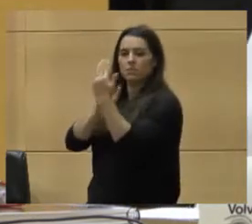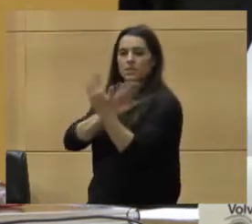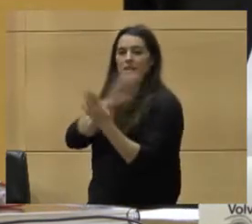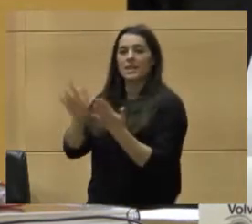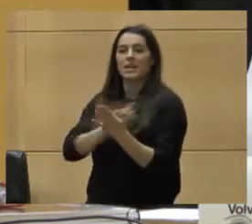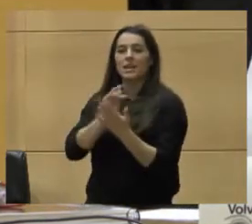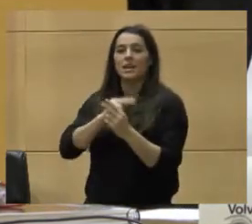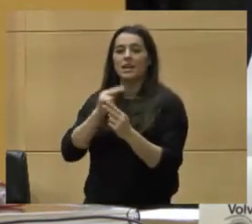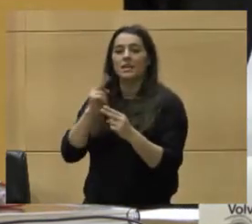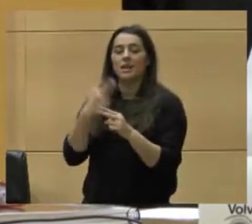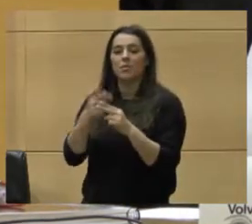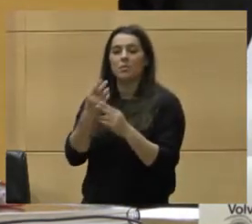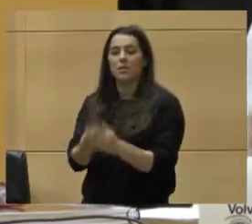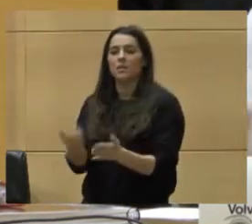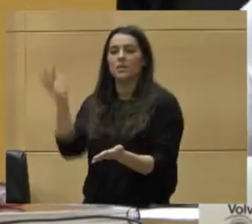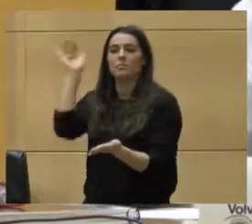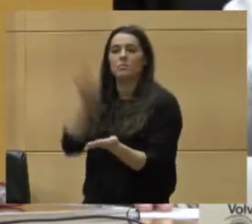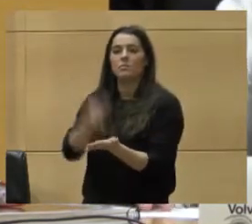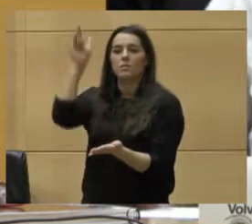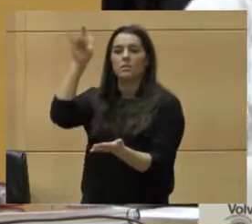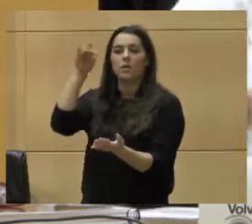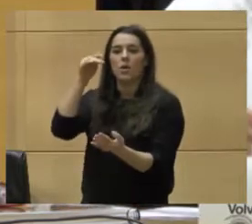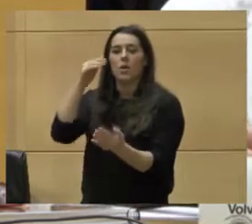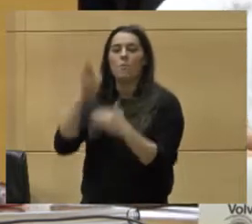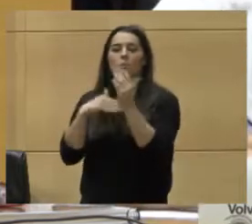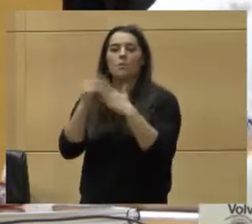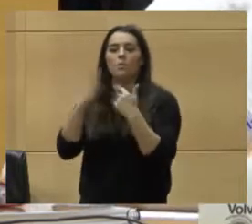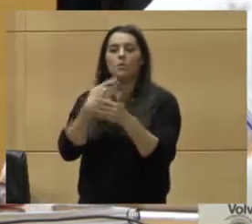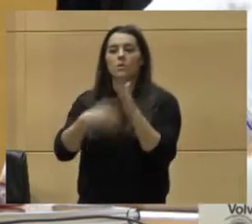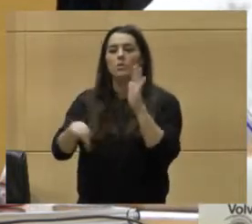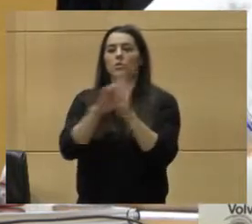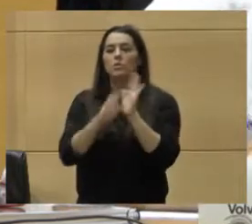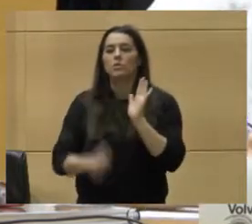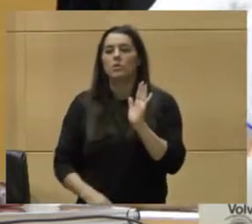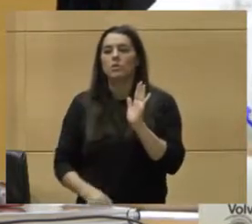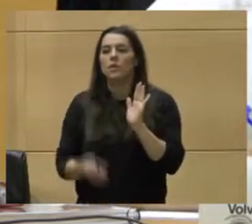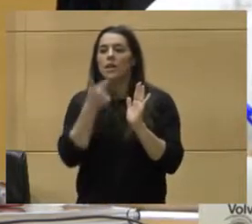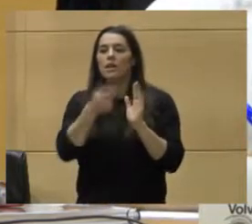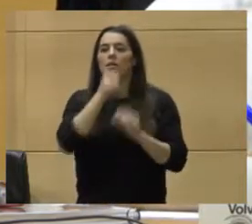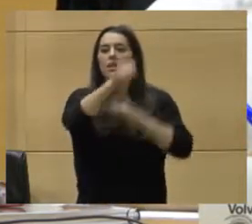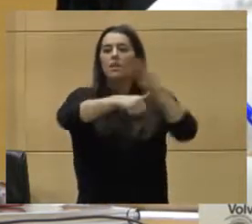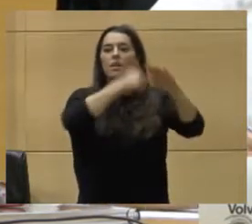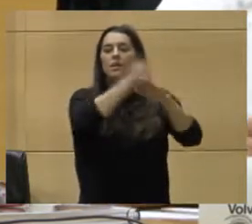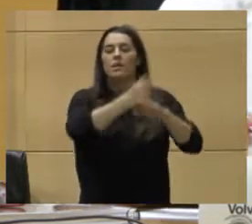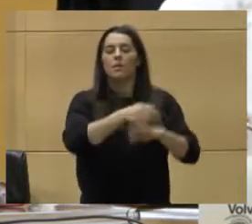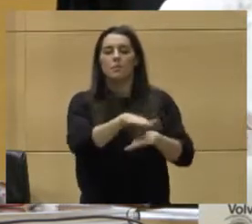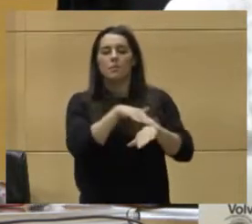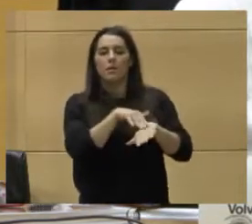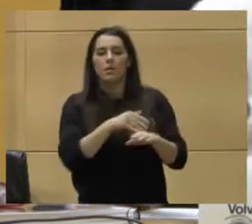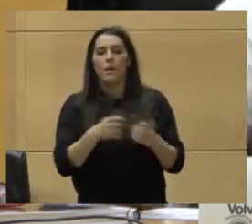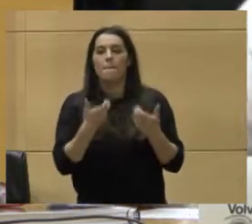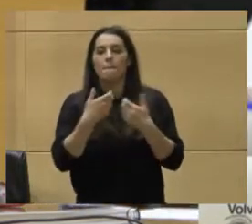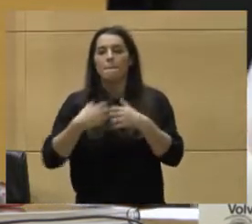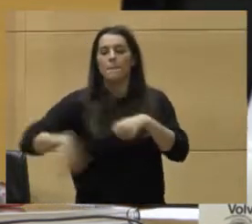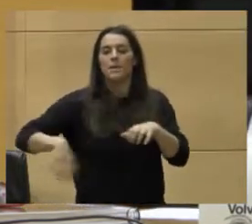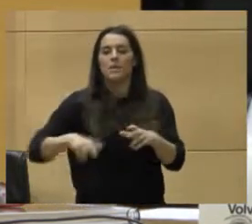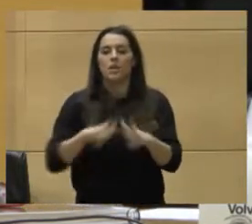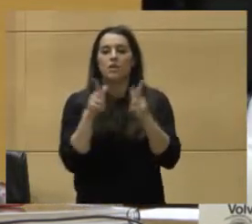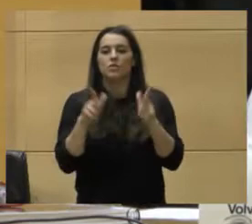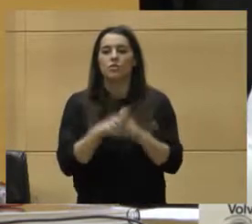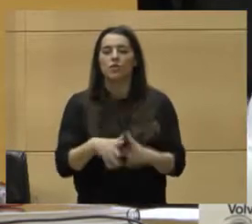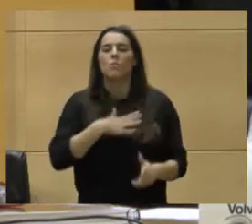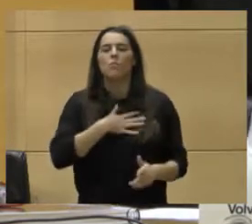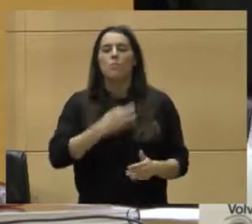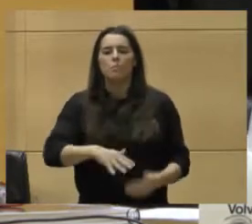que está en marcha que es el proceso constituyente y asumir le el órdago a las élites y decir hoy las mayorías sociales tienen capacidad para plantear un